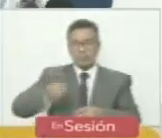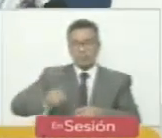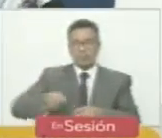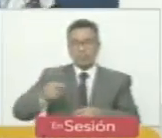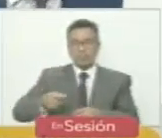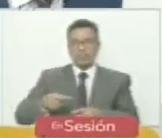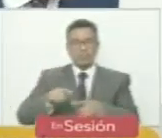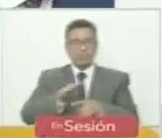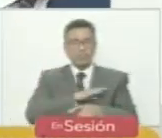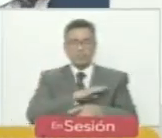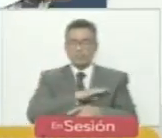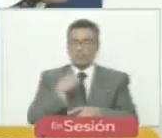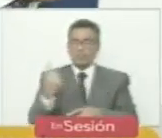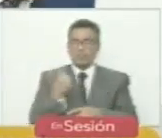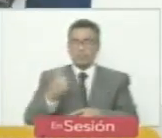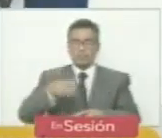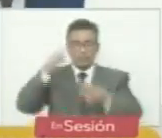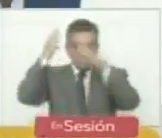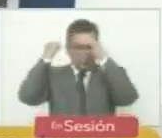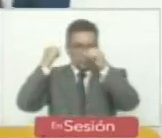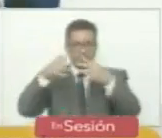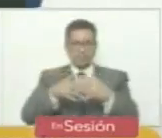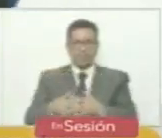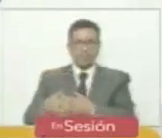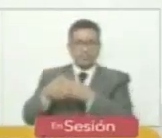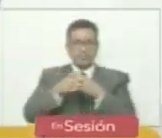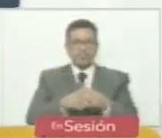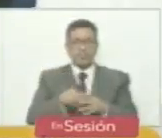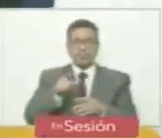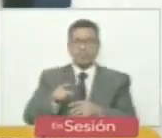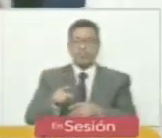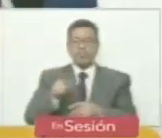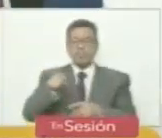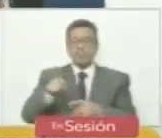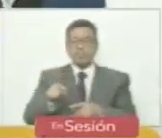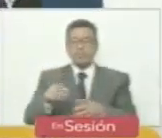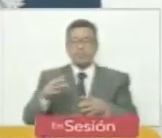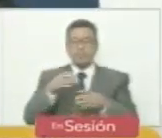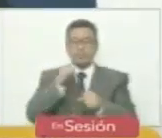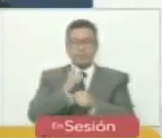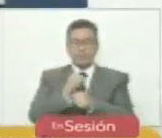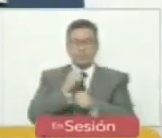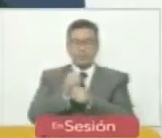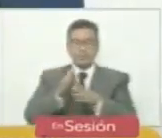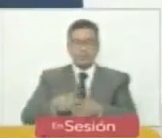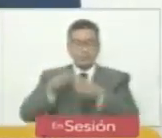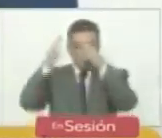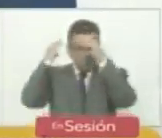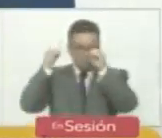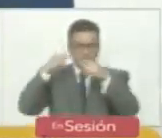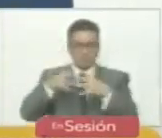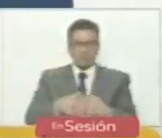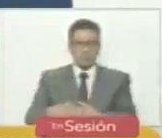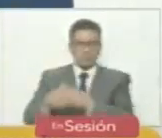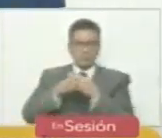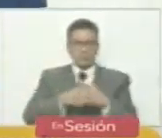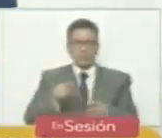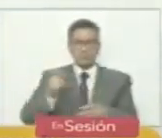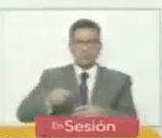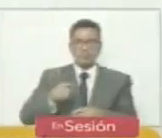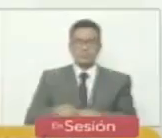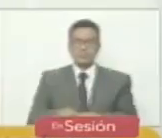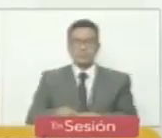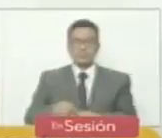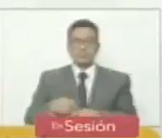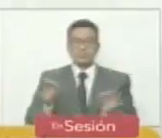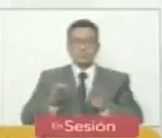es autónoma de la Embajada de los Estados Unidos de Norteamérica. Es una empleada de la Embajada de los Estados Unidos de Norteamérica.